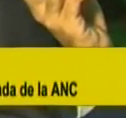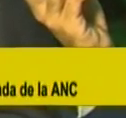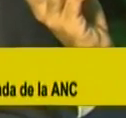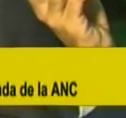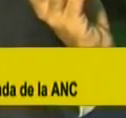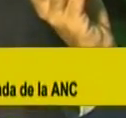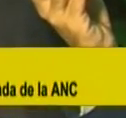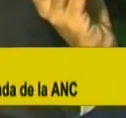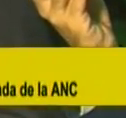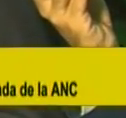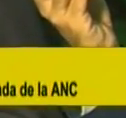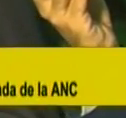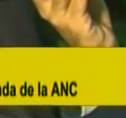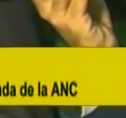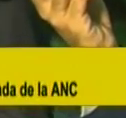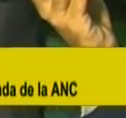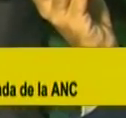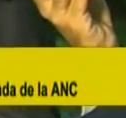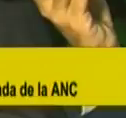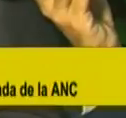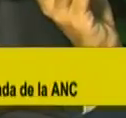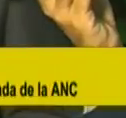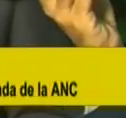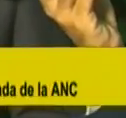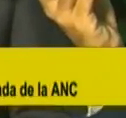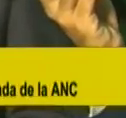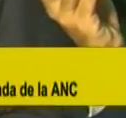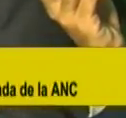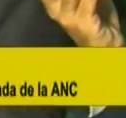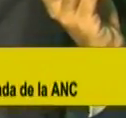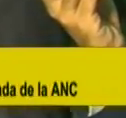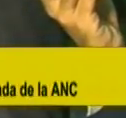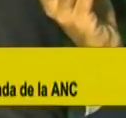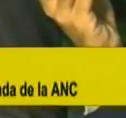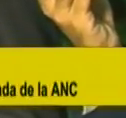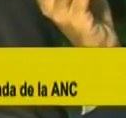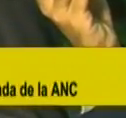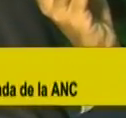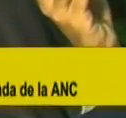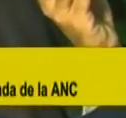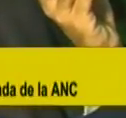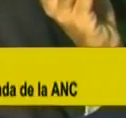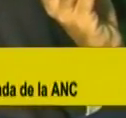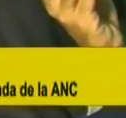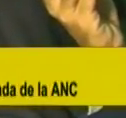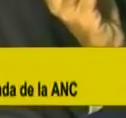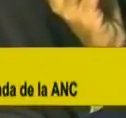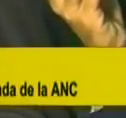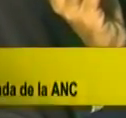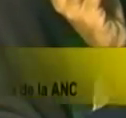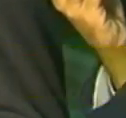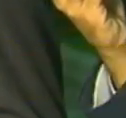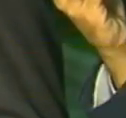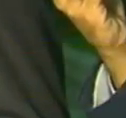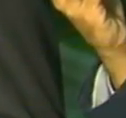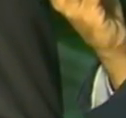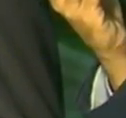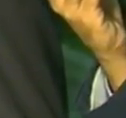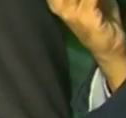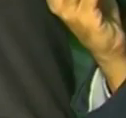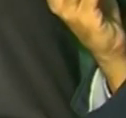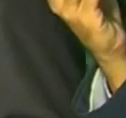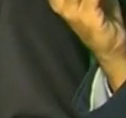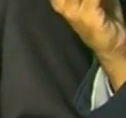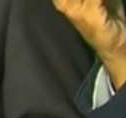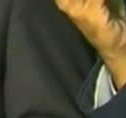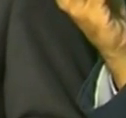que se desarrolla en los costos. La ley establece un conjunto de mecanismos flexibles para el establecimiento, para la determinación de los